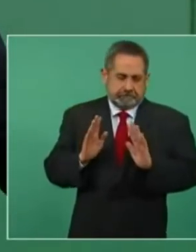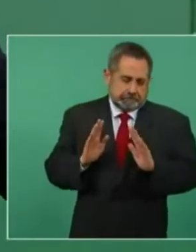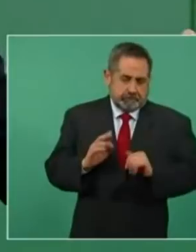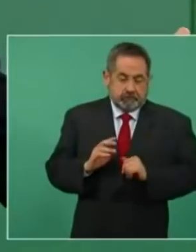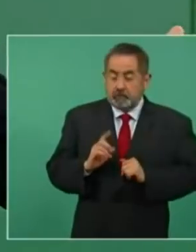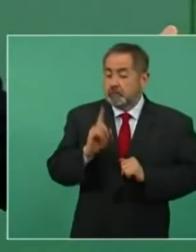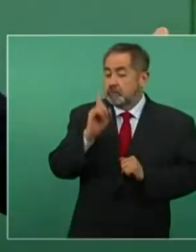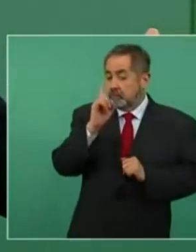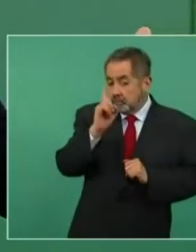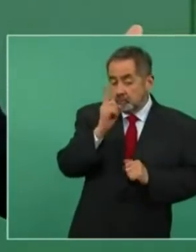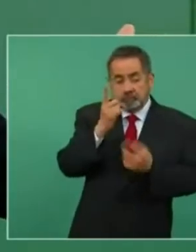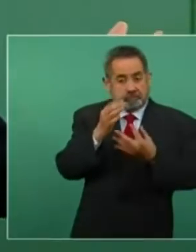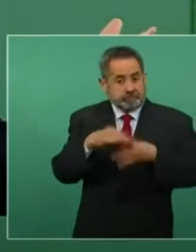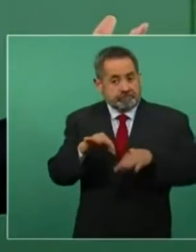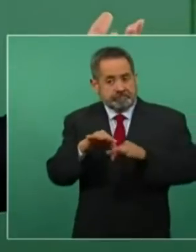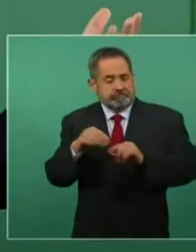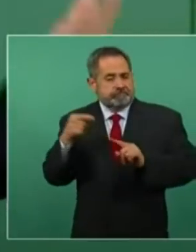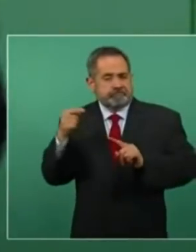todo